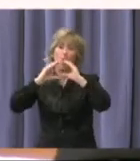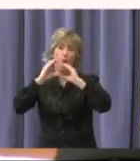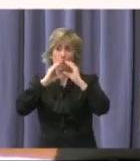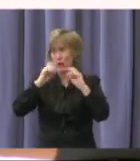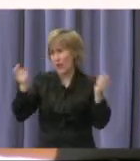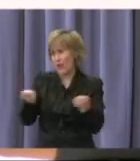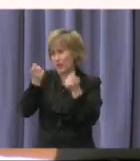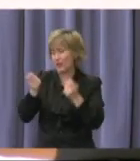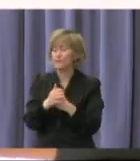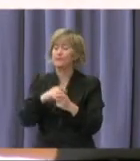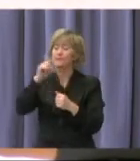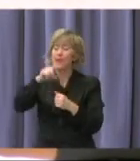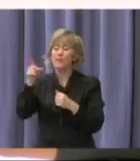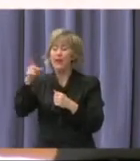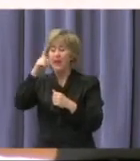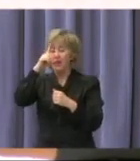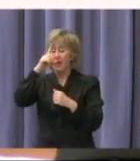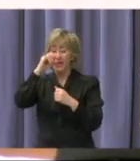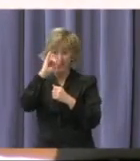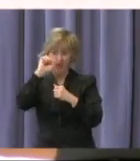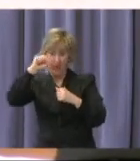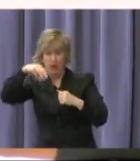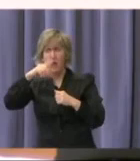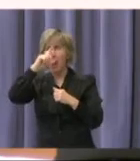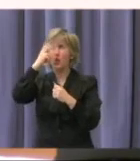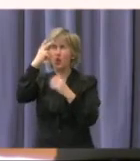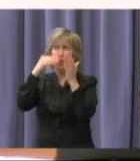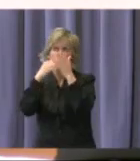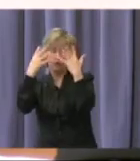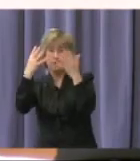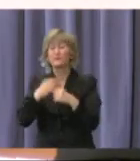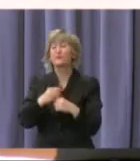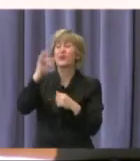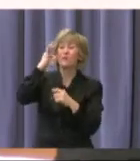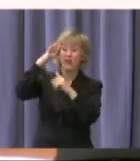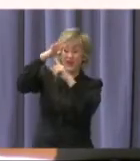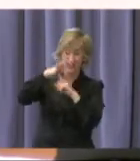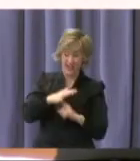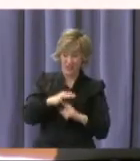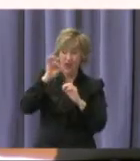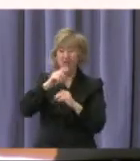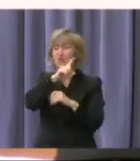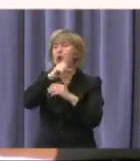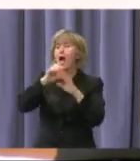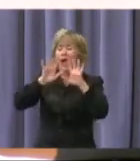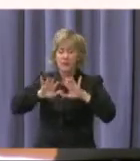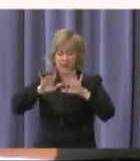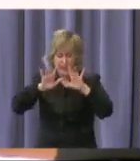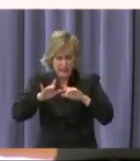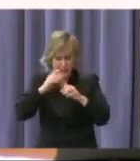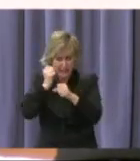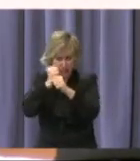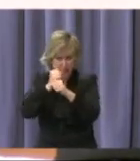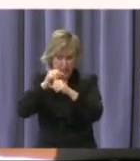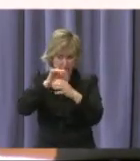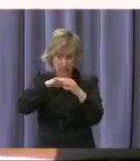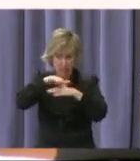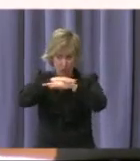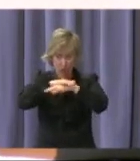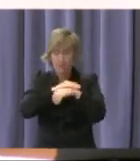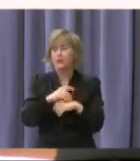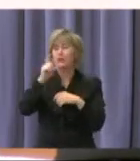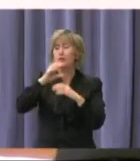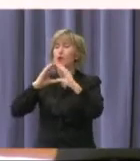años, también del IAN del año 2009, El sexismo en el lenguaje jurídico-administrativo, el lenguaje sexista en los medios de comunicación